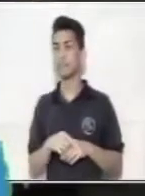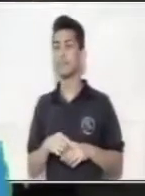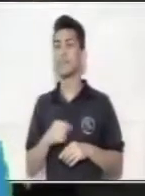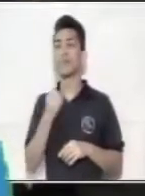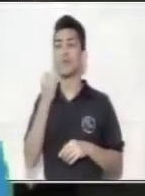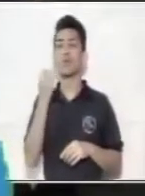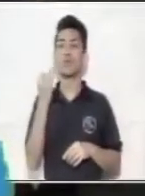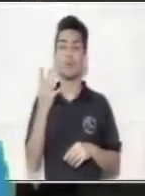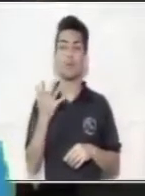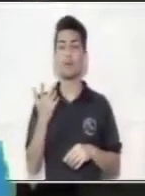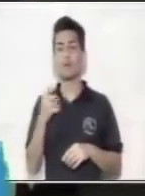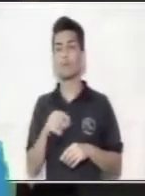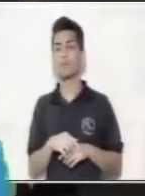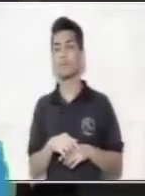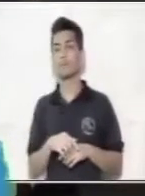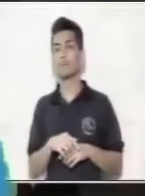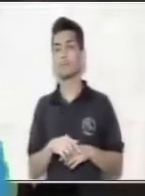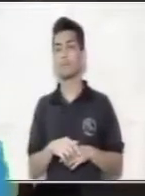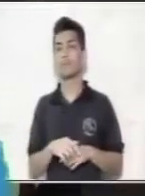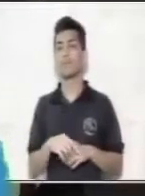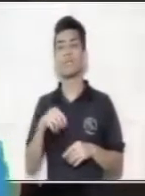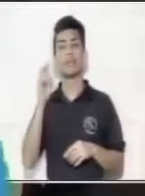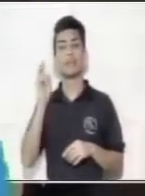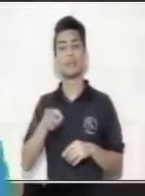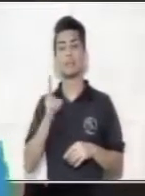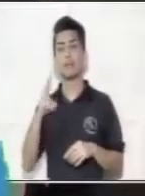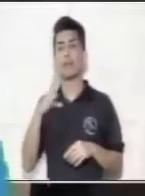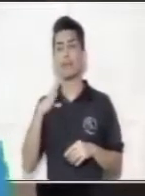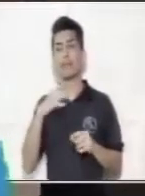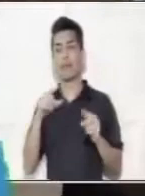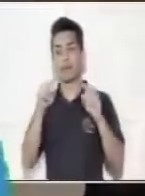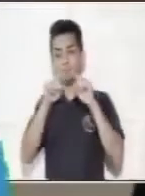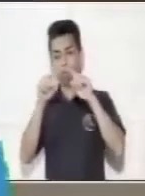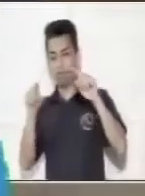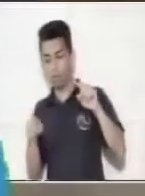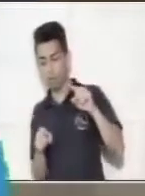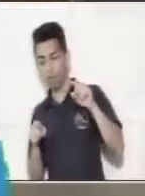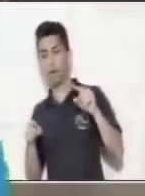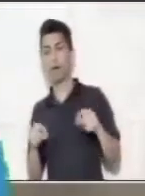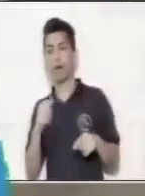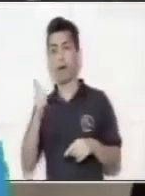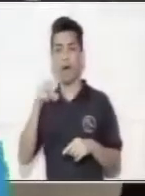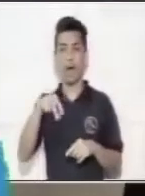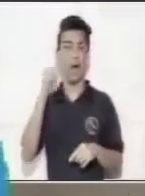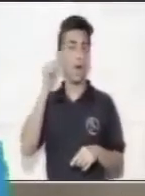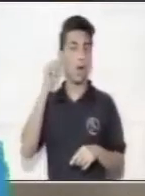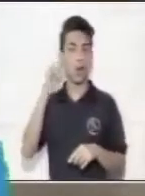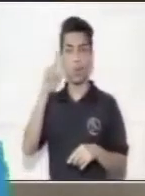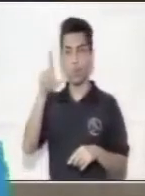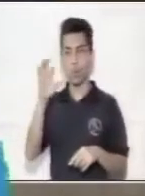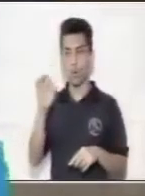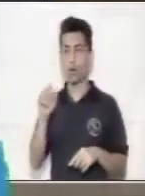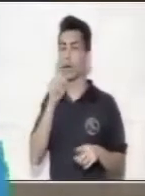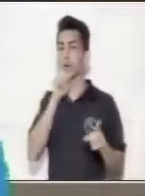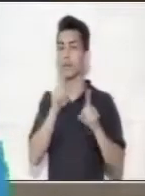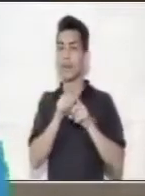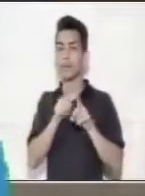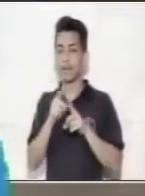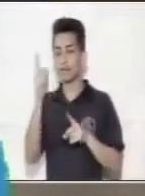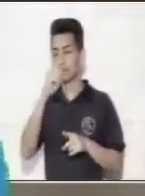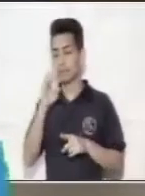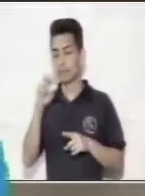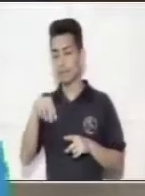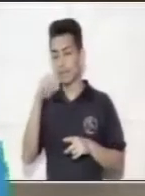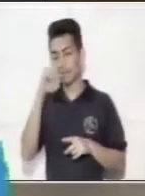tener un ángulo, ¿verdad? Y un sentido. Entonces son los